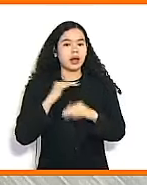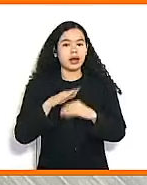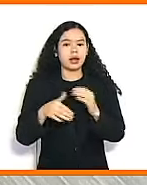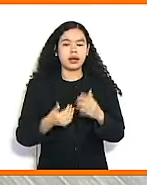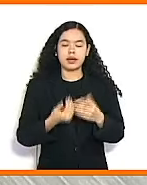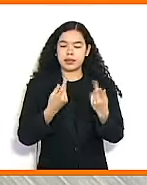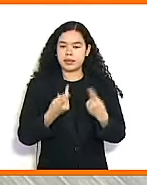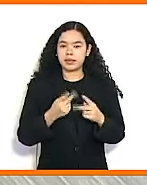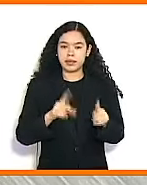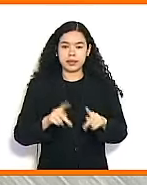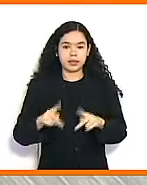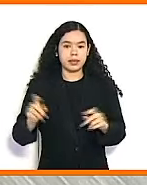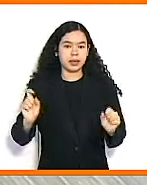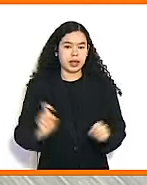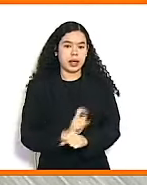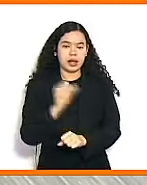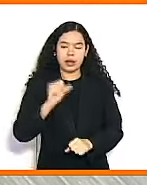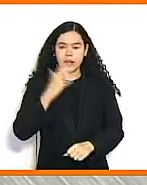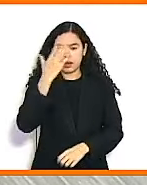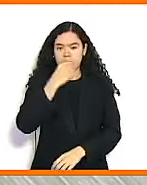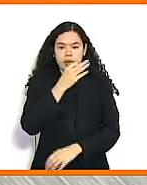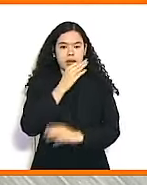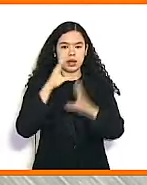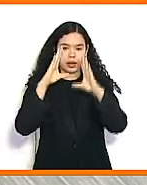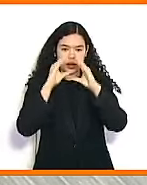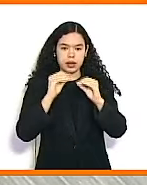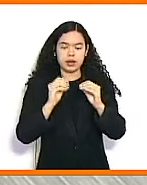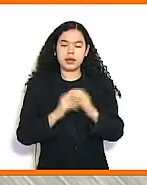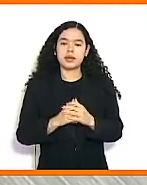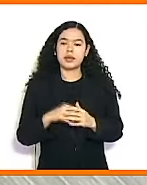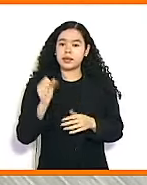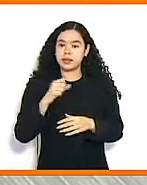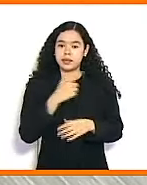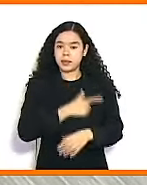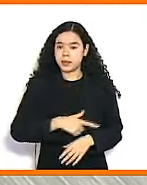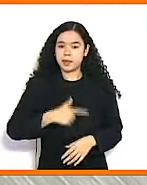hayan sido muchos los ganadores esta linda noche, Kenia. Así es, con gusto te